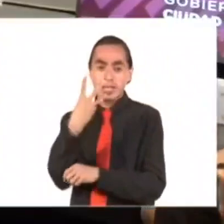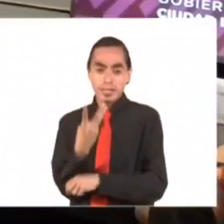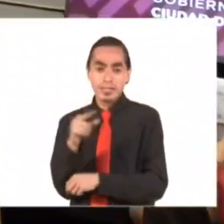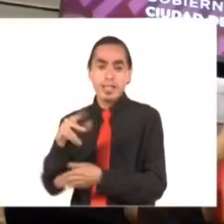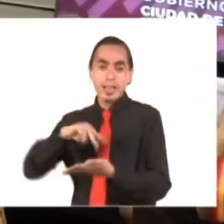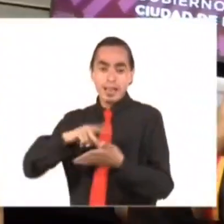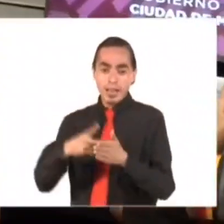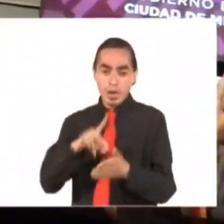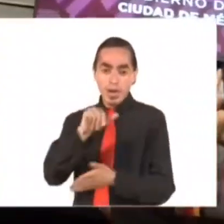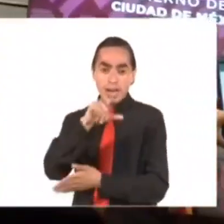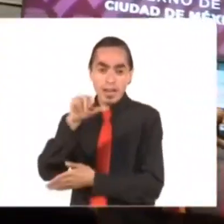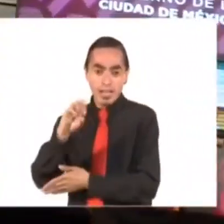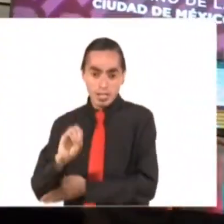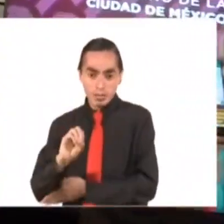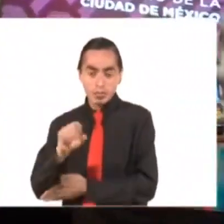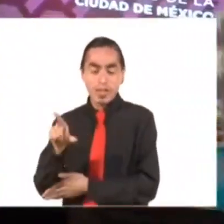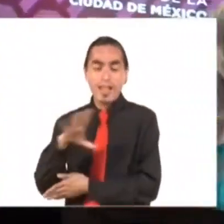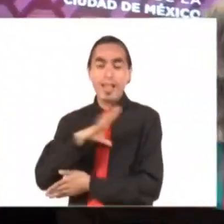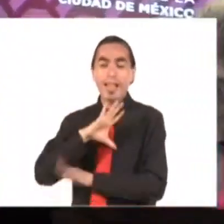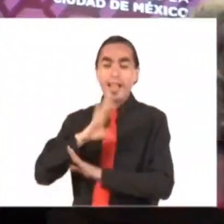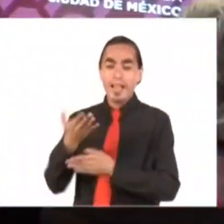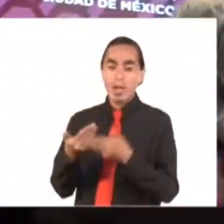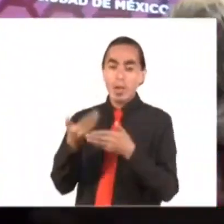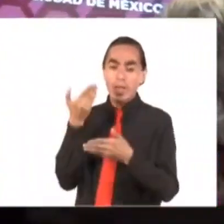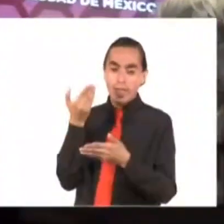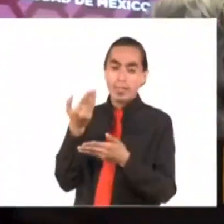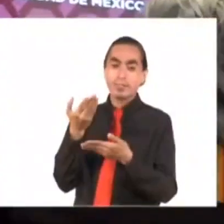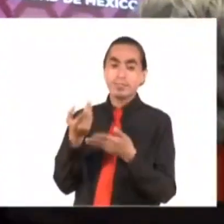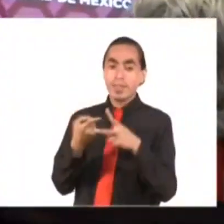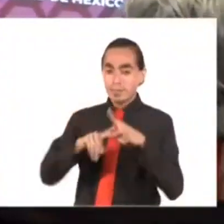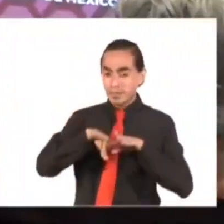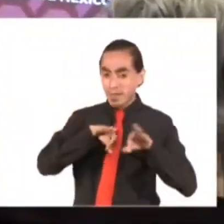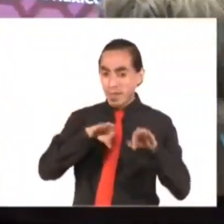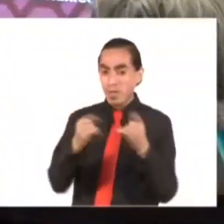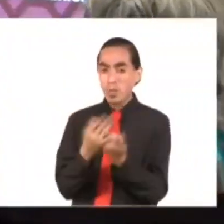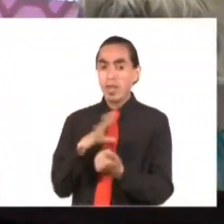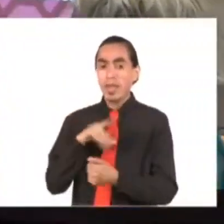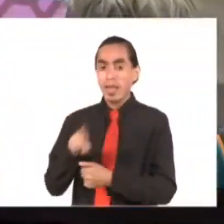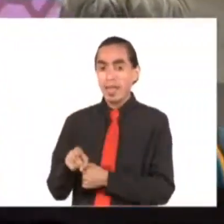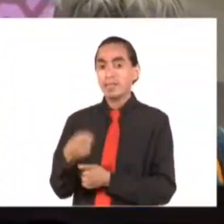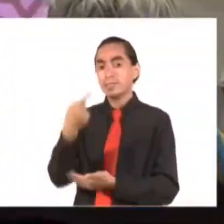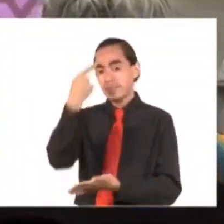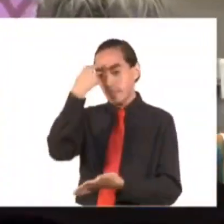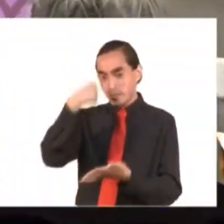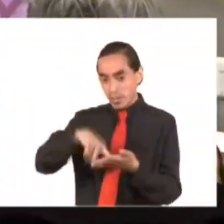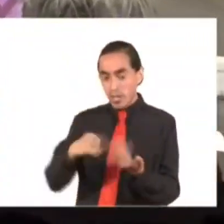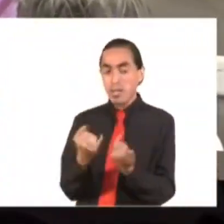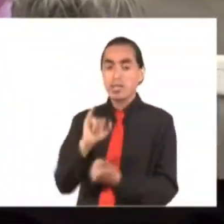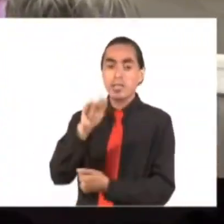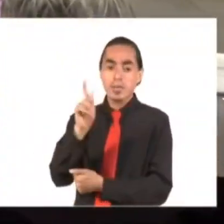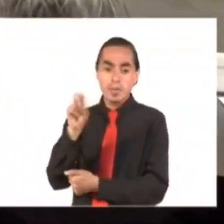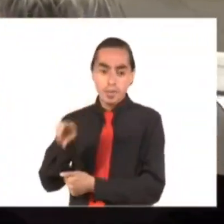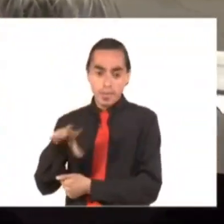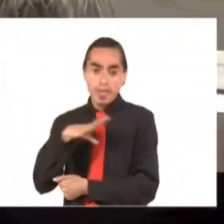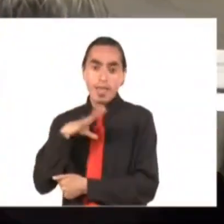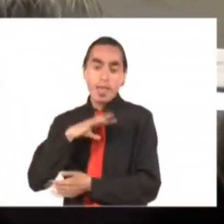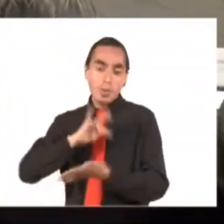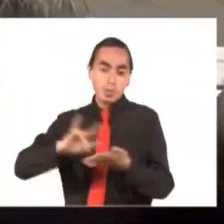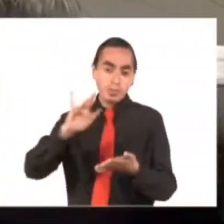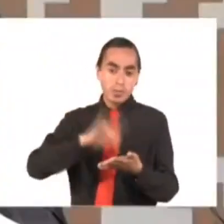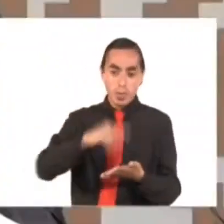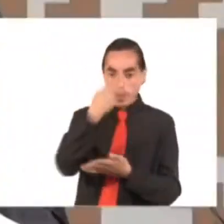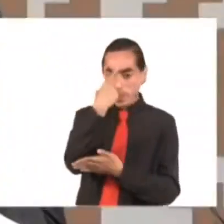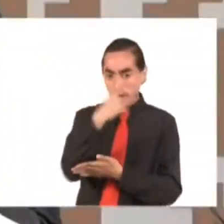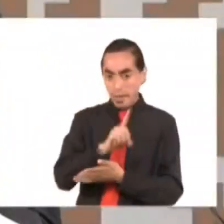Lázaro Cárdenas, desde sus orígenes, consideró que el Politécnico contribuyera a garantizar el derecho de